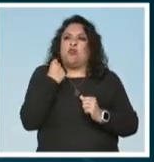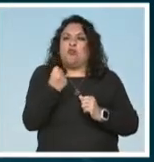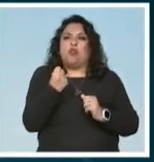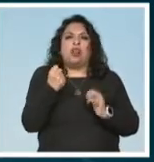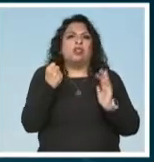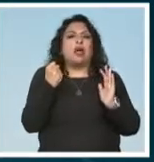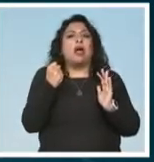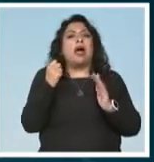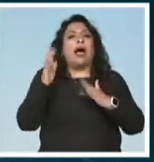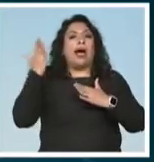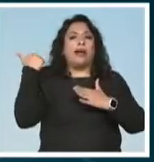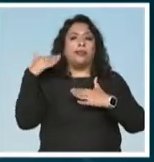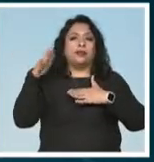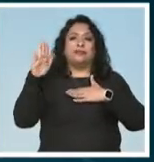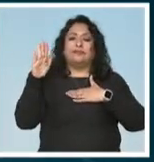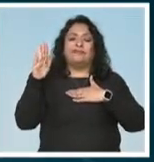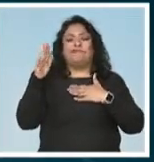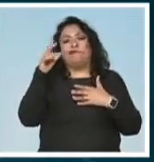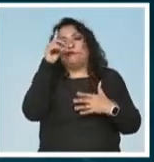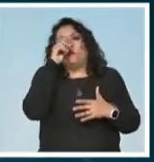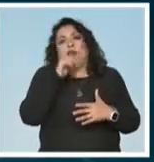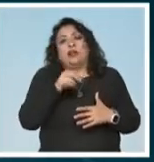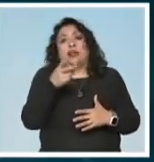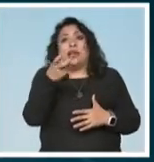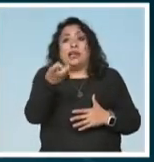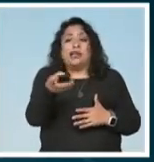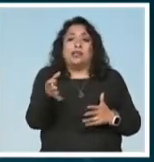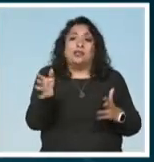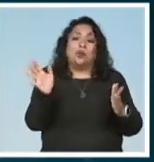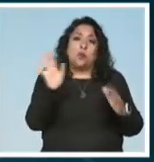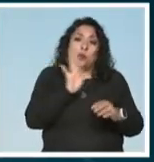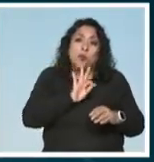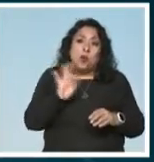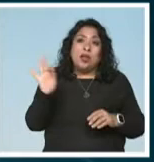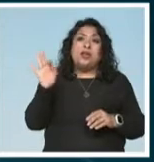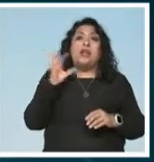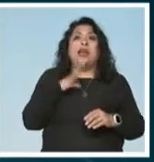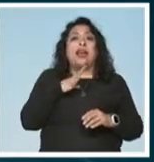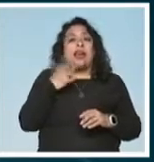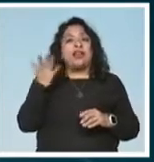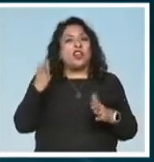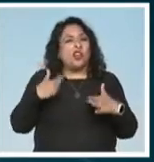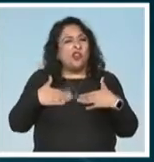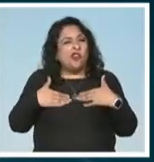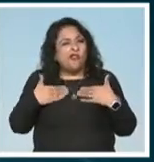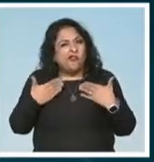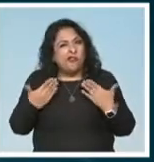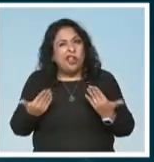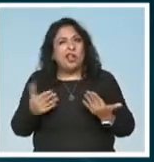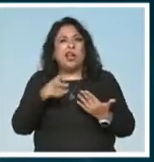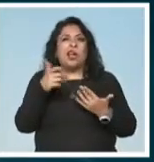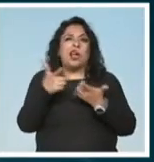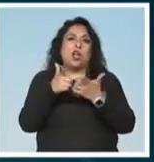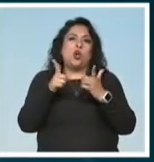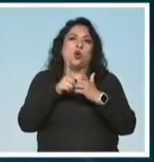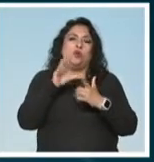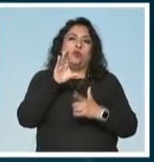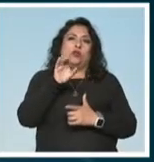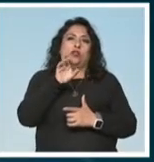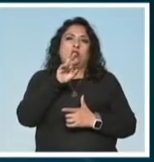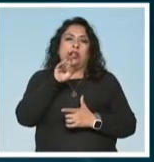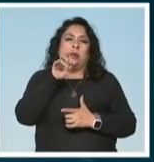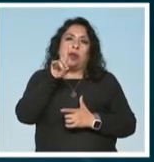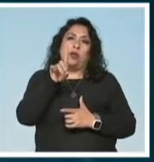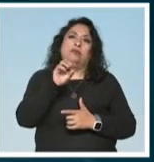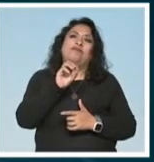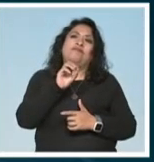sin cumplir la palabra que había tenido. Esto puede llevarla a tener una moción de confianza en el Partido Conservador y donde,